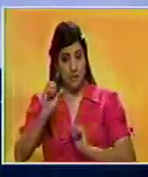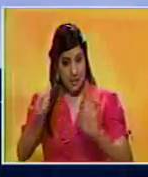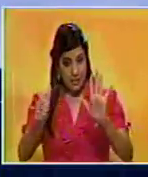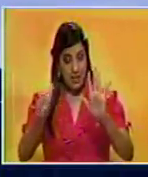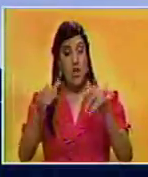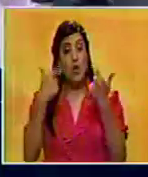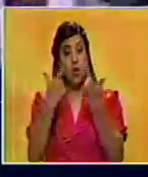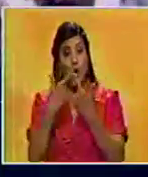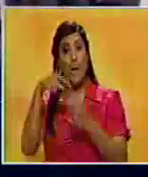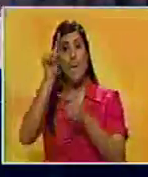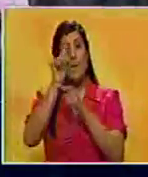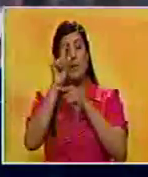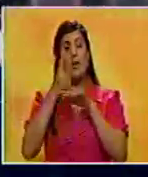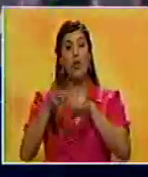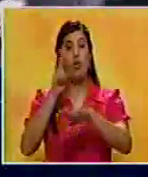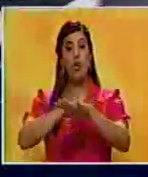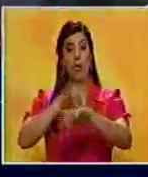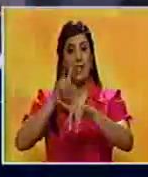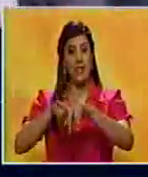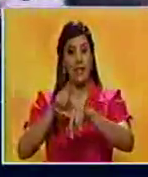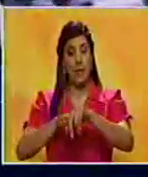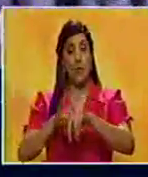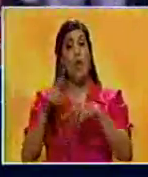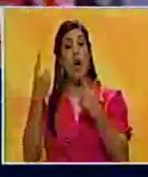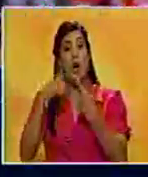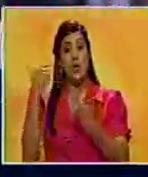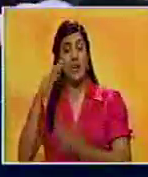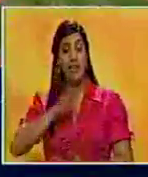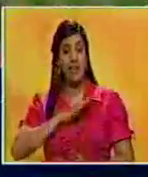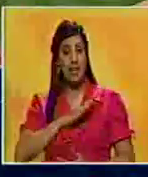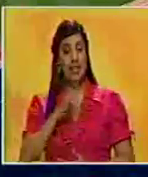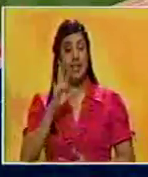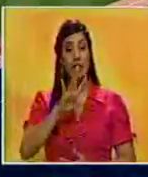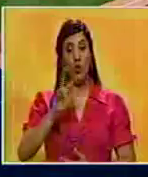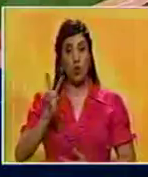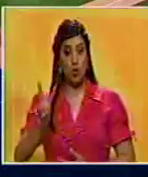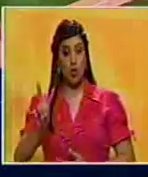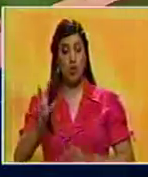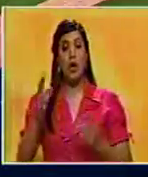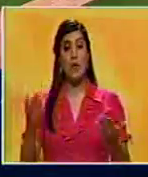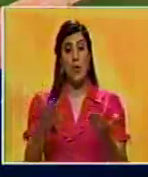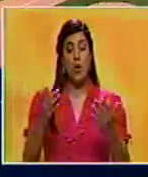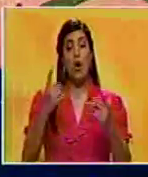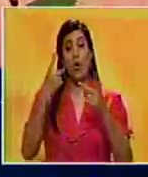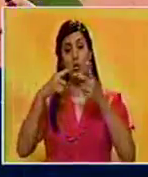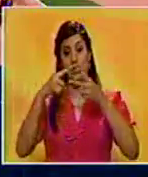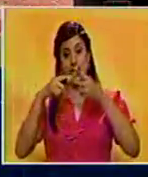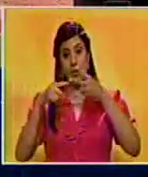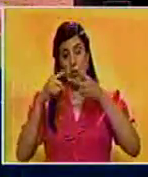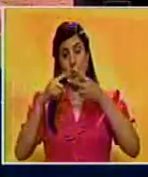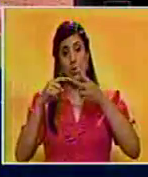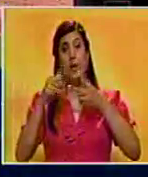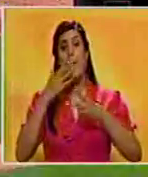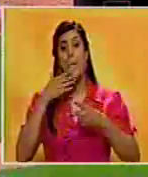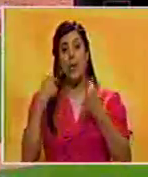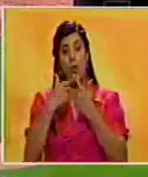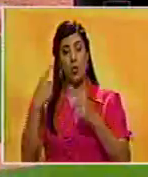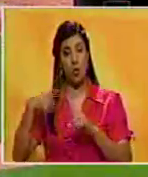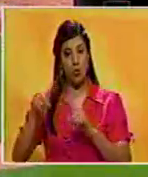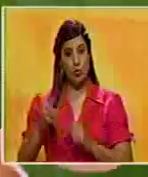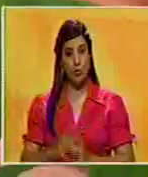7-6 en el primero de una doble tanda. Por Minnesota, Eduardo Escobar se fue de 5-2 con empujada. El segundo juego fue para los